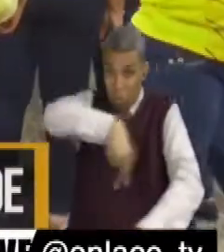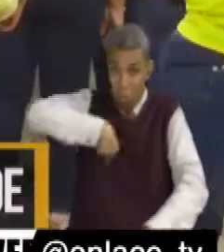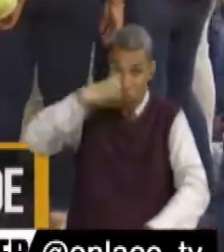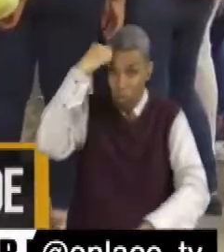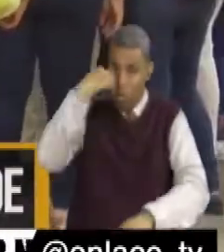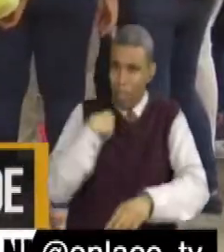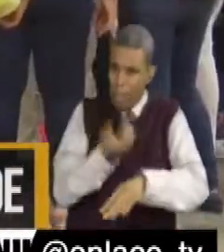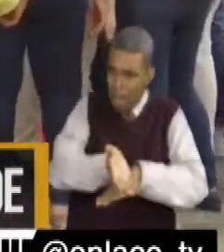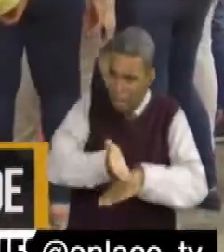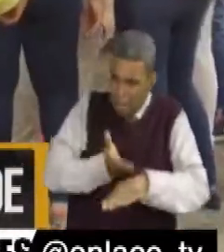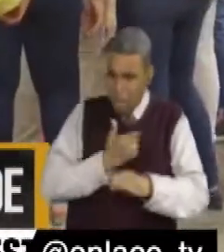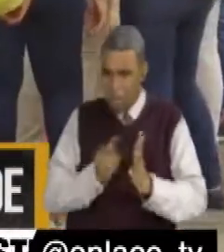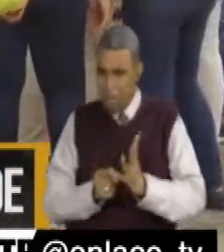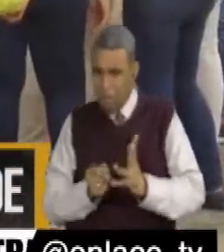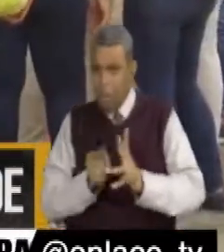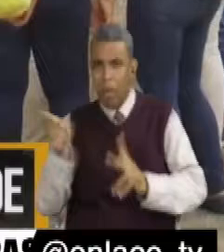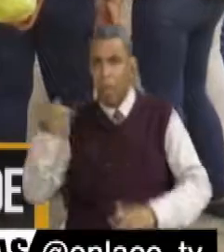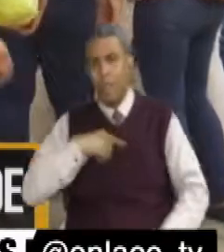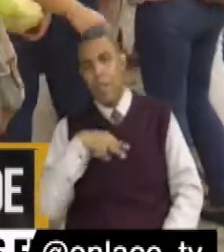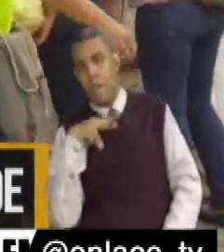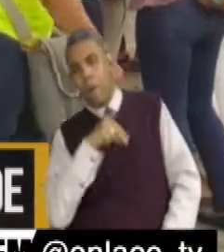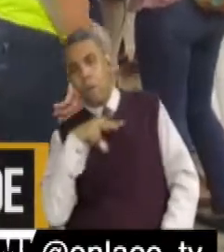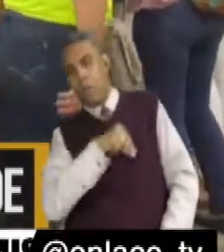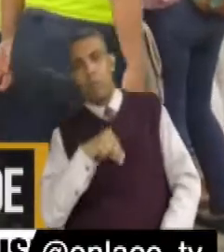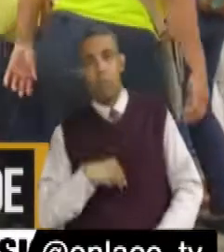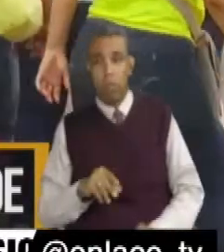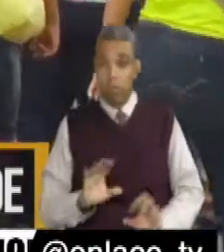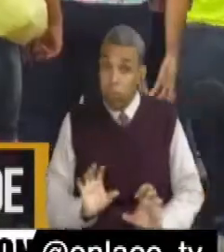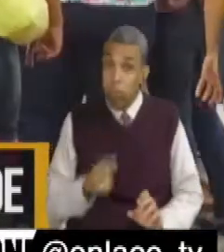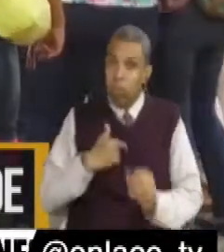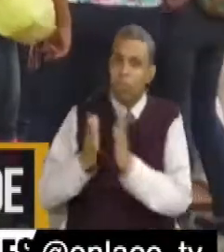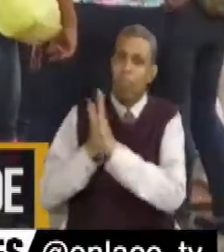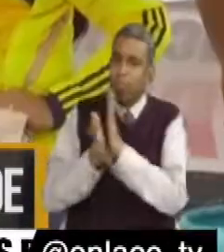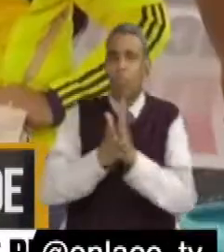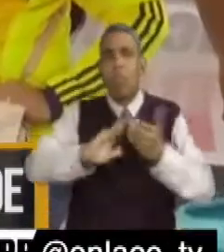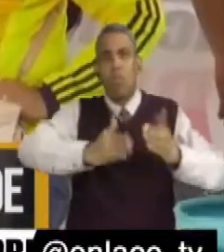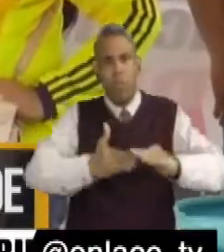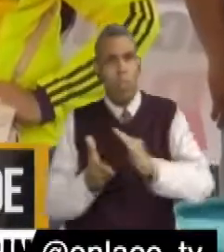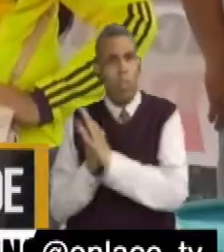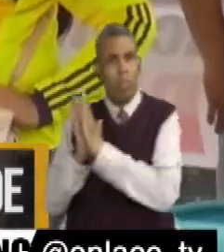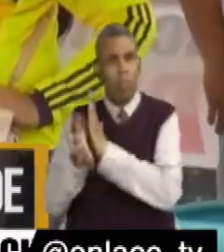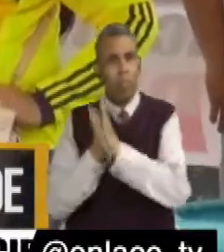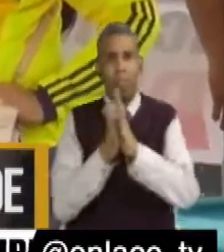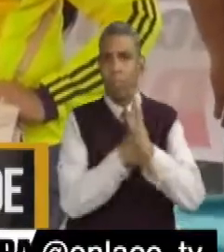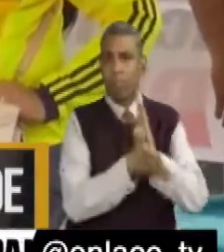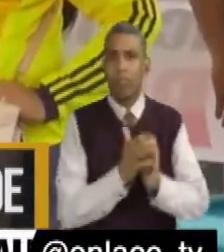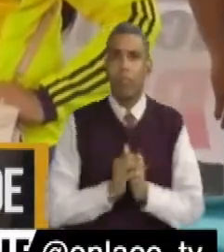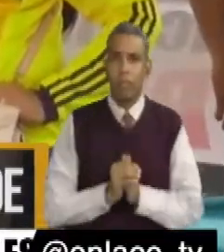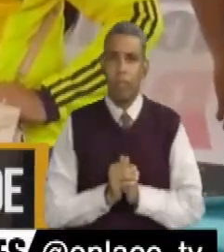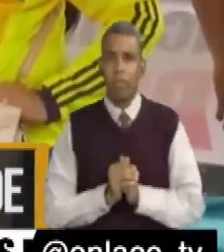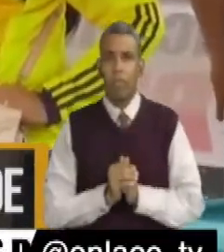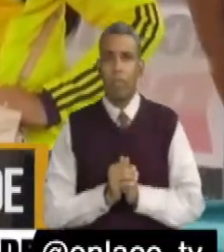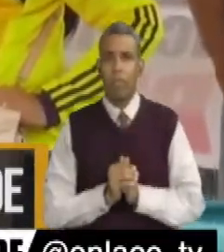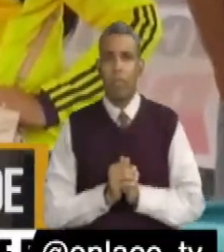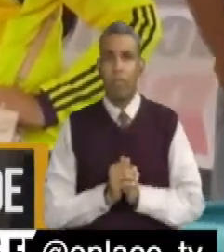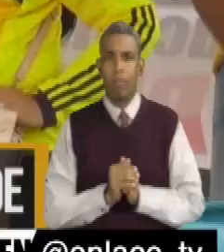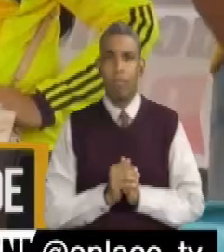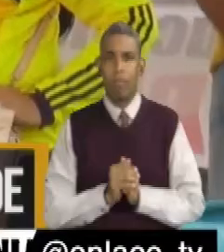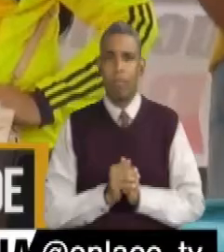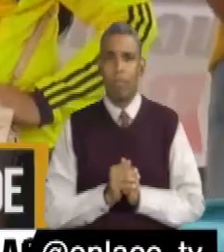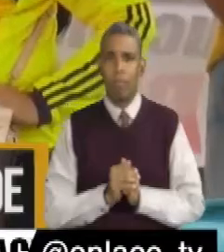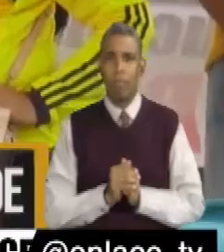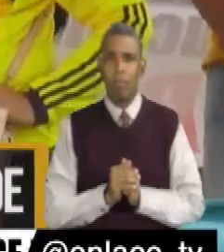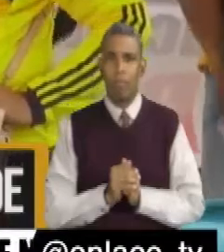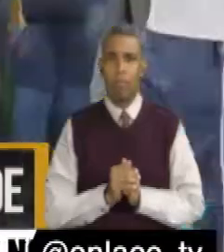manera integral con nuestra Federación Colombiana de los Trabajadores de la Educación. ¿Este acuerdo con los empleados oficiales nada tiene que ver con el